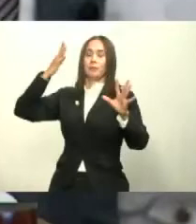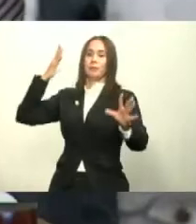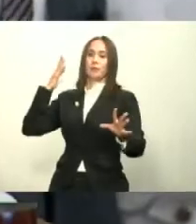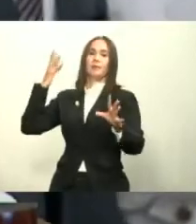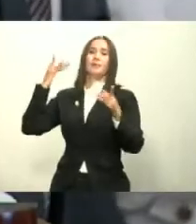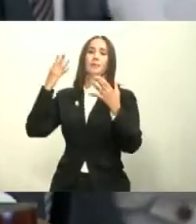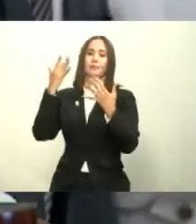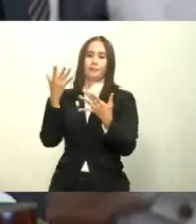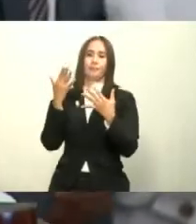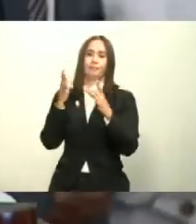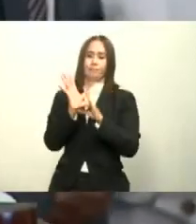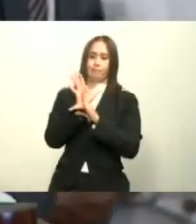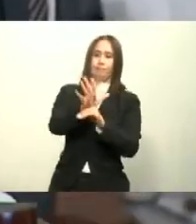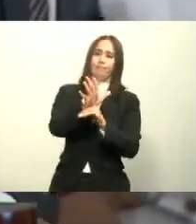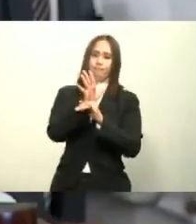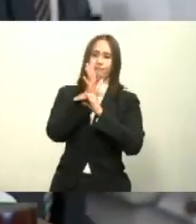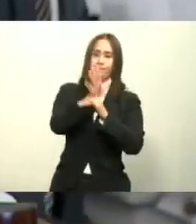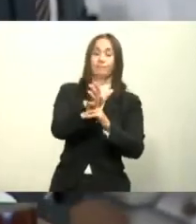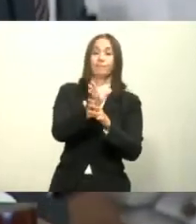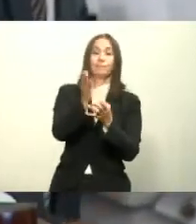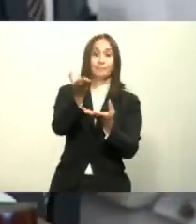al Administrativo, suman